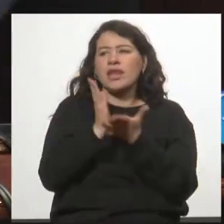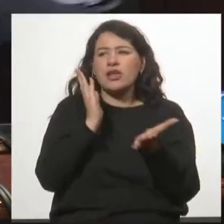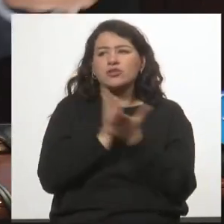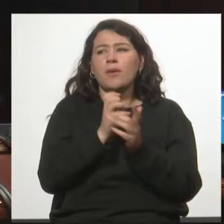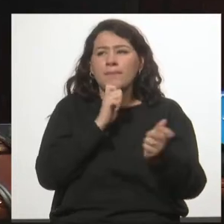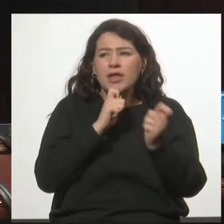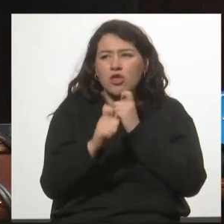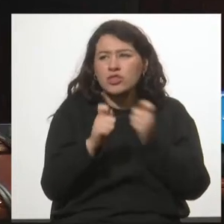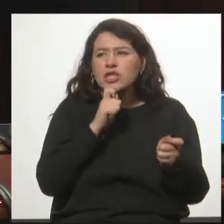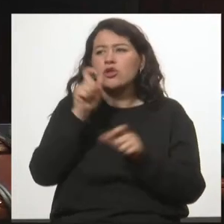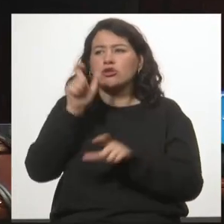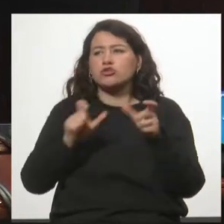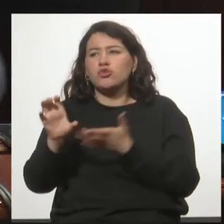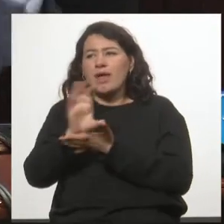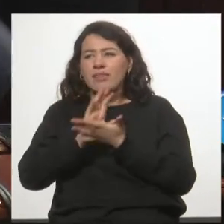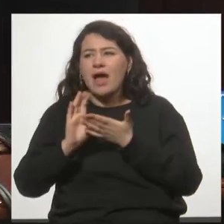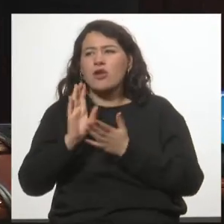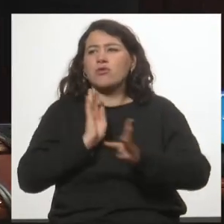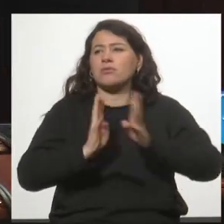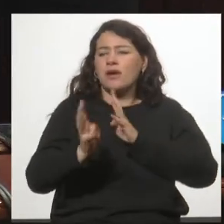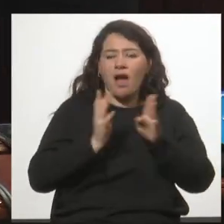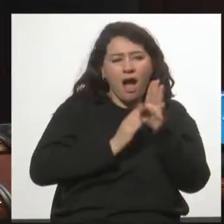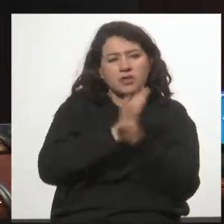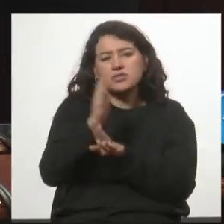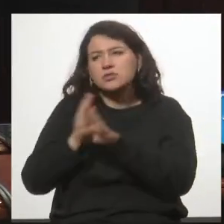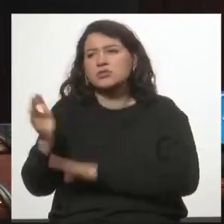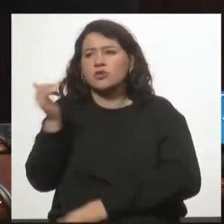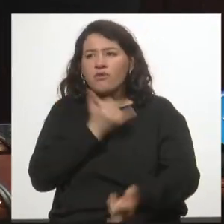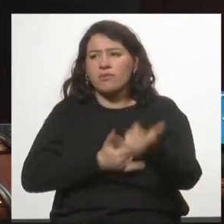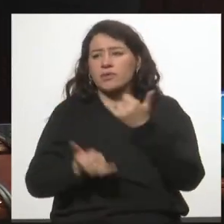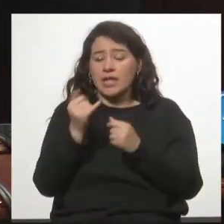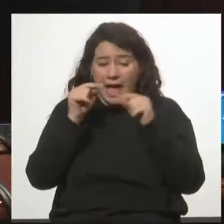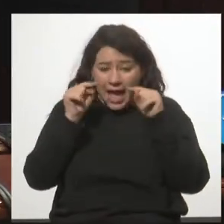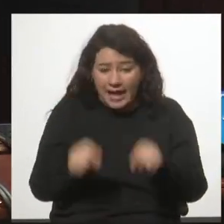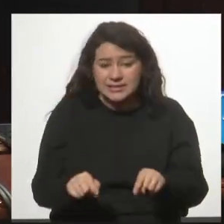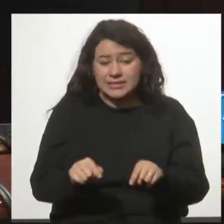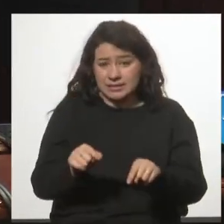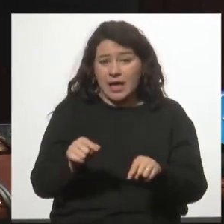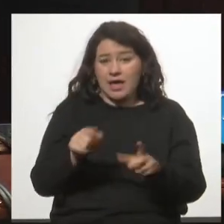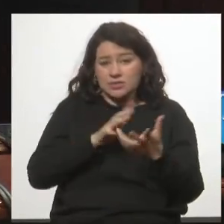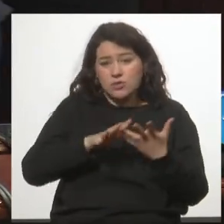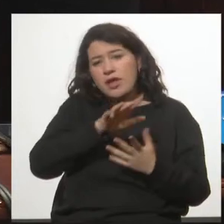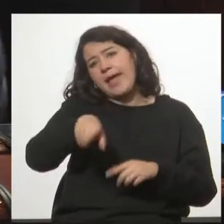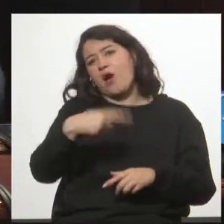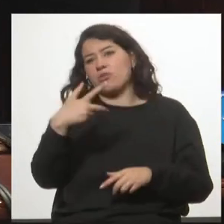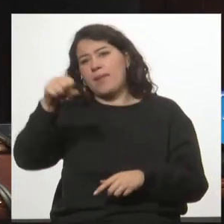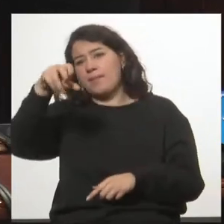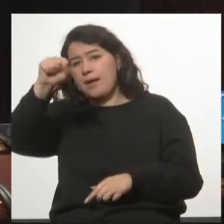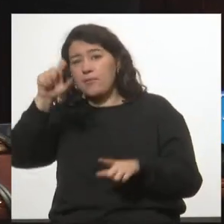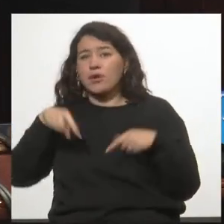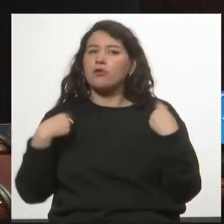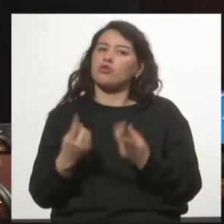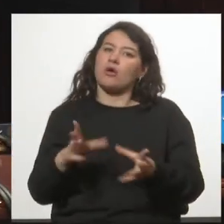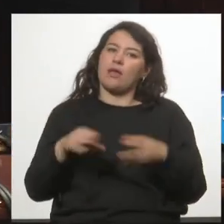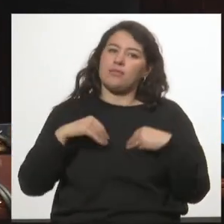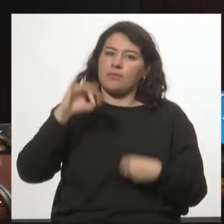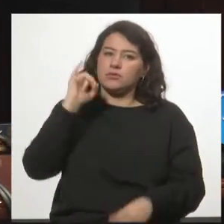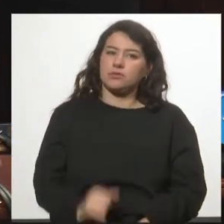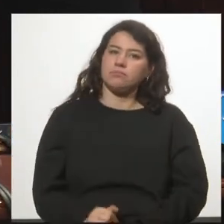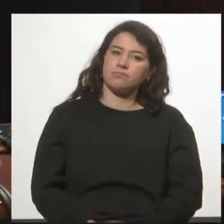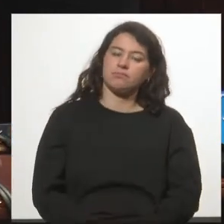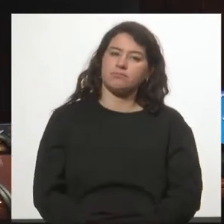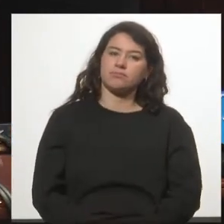ciudadanos parlamentarios se acceden a la información a esta y a otras porque nosotros nos hacemos cargo